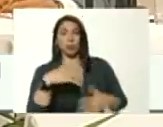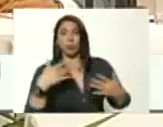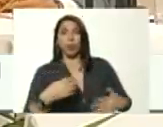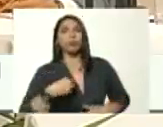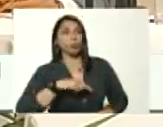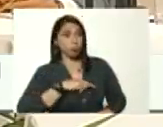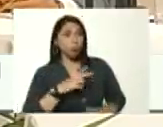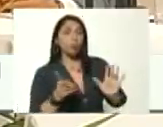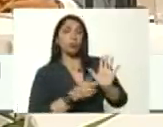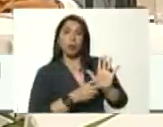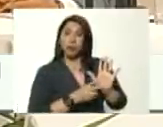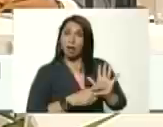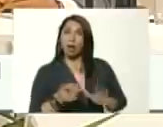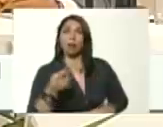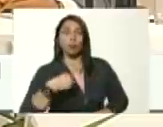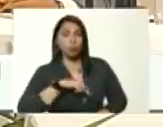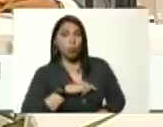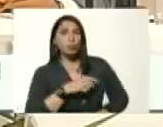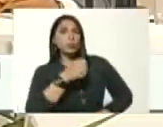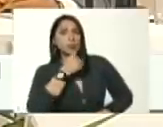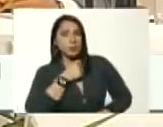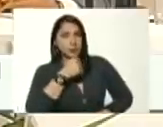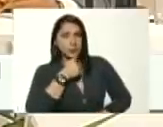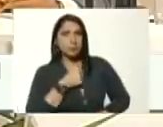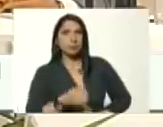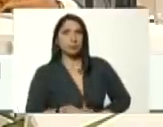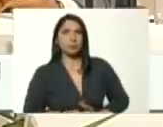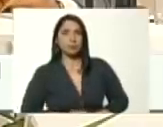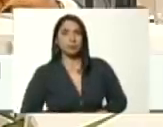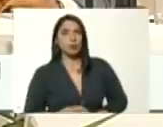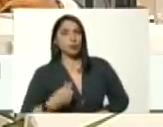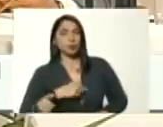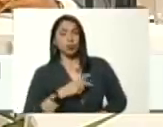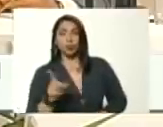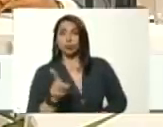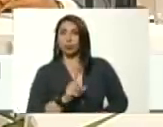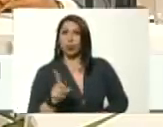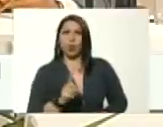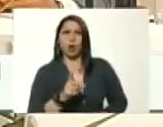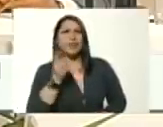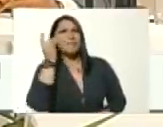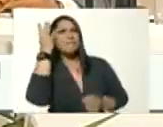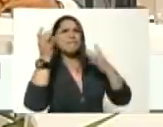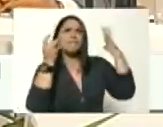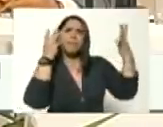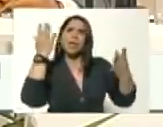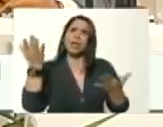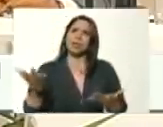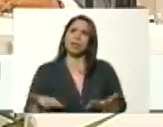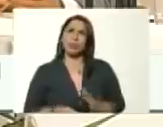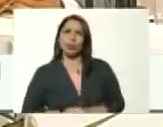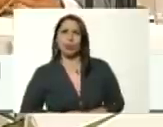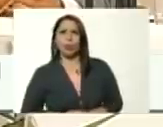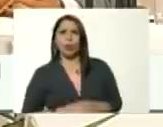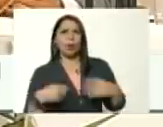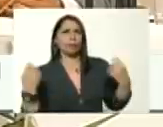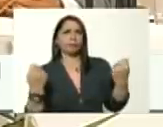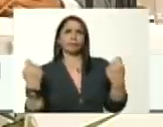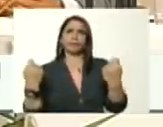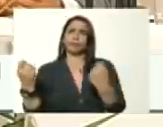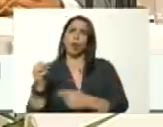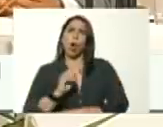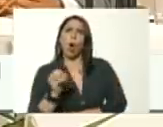somos ex nos resistimos los hornos somos un invento de marketing y de campañas